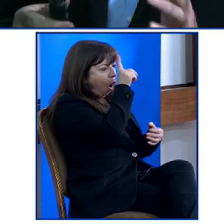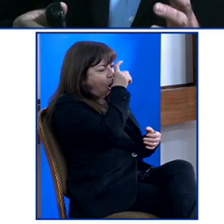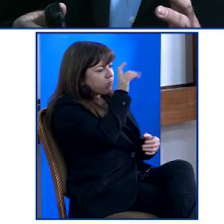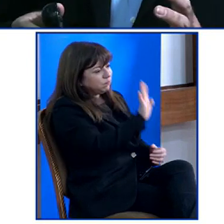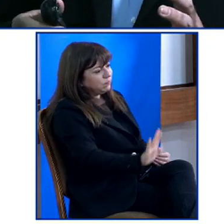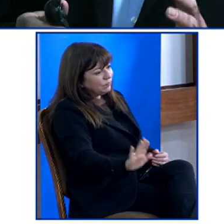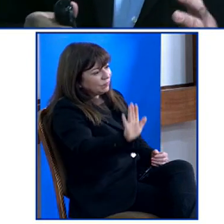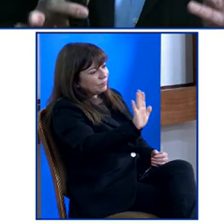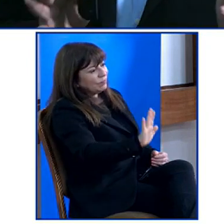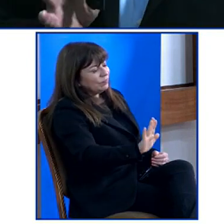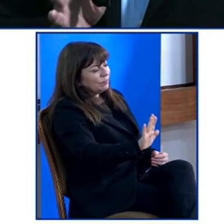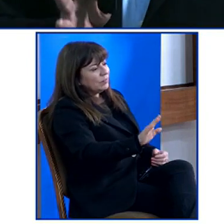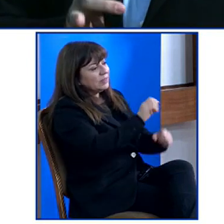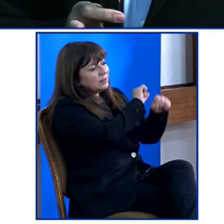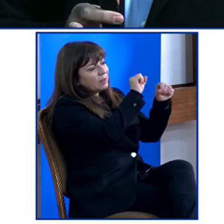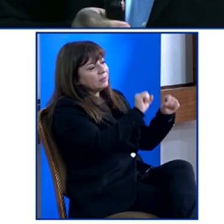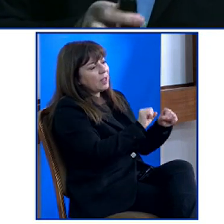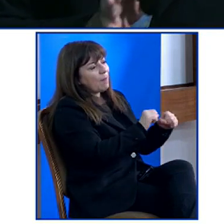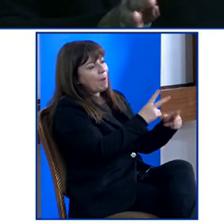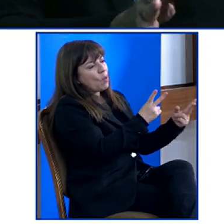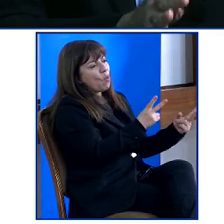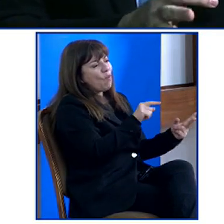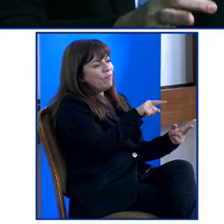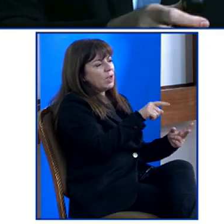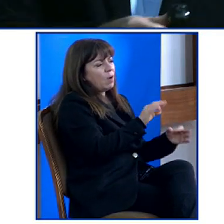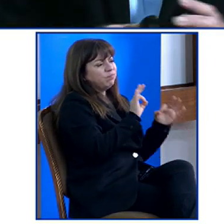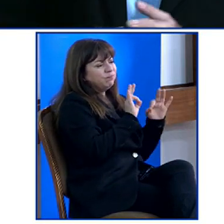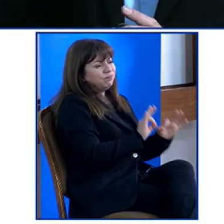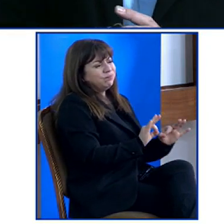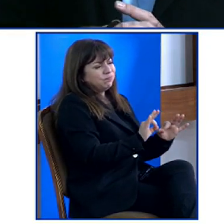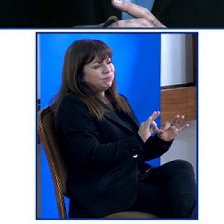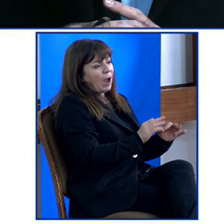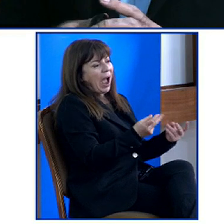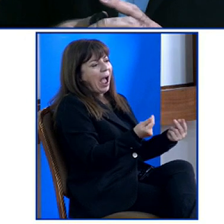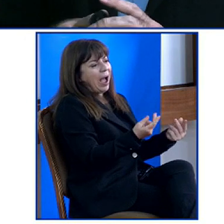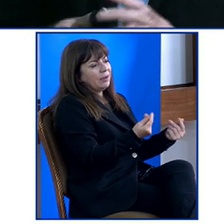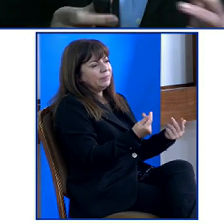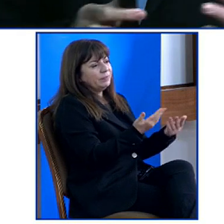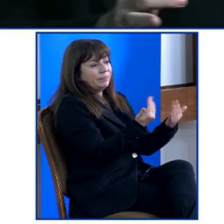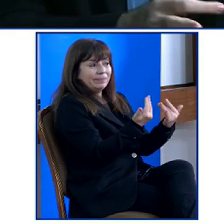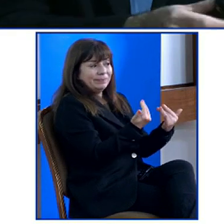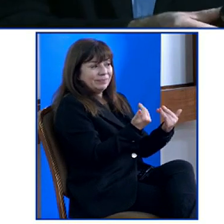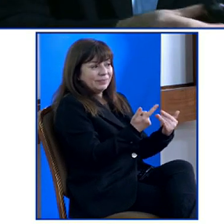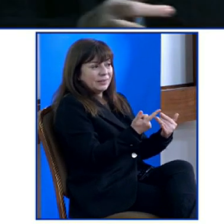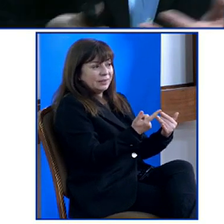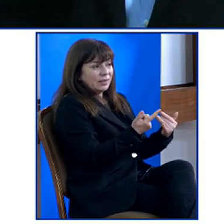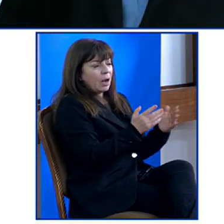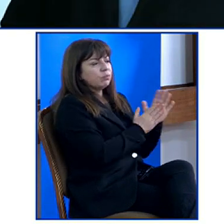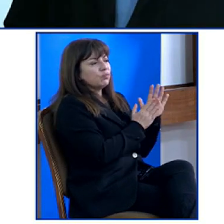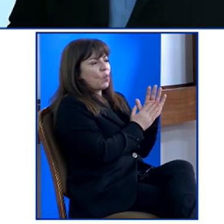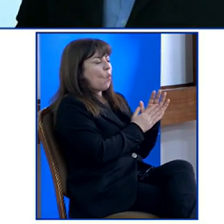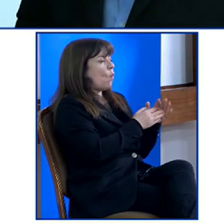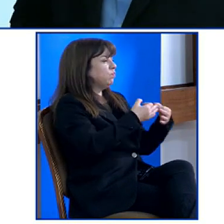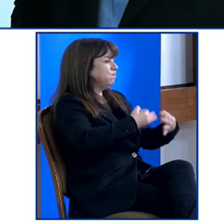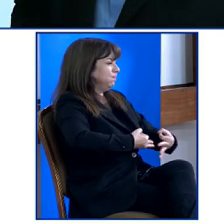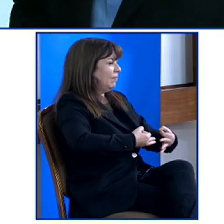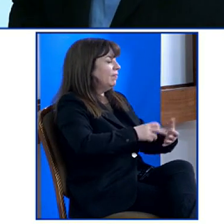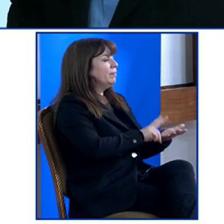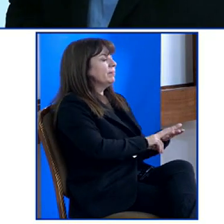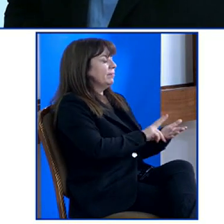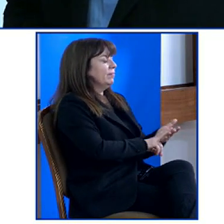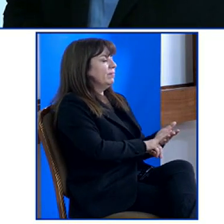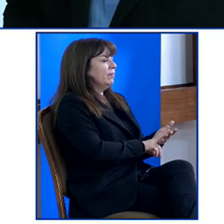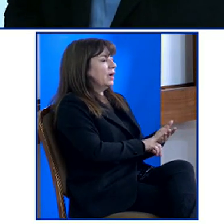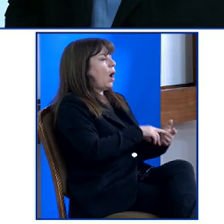que recoja los datos de una forma consistente y sobre todo con la calidad necesaria o la calidad equivalente a cómo se recogen los datos